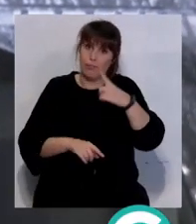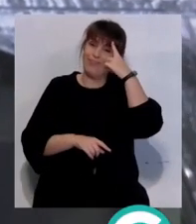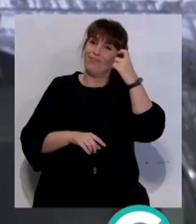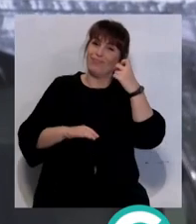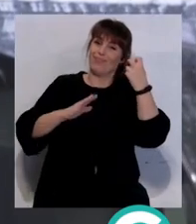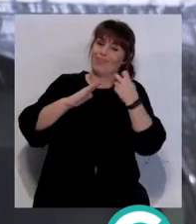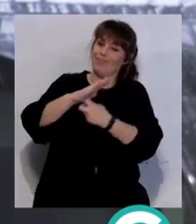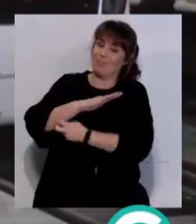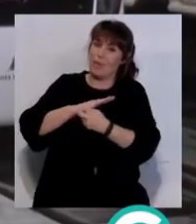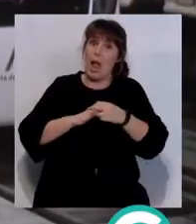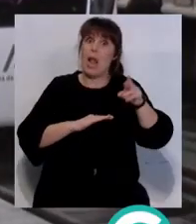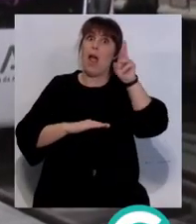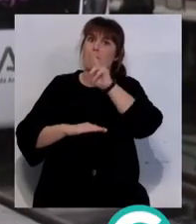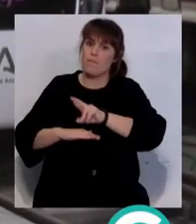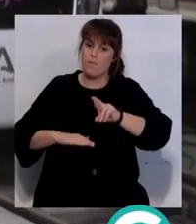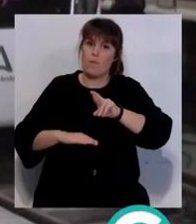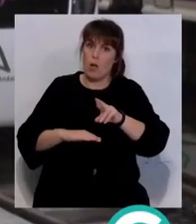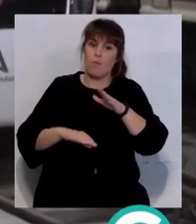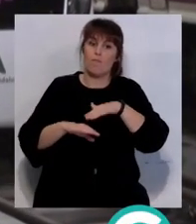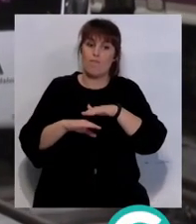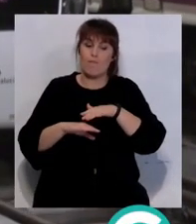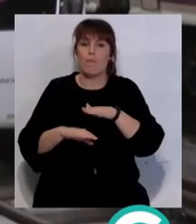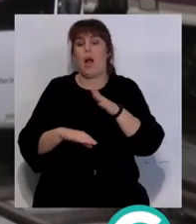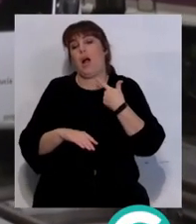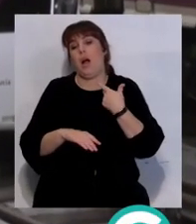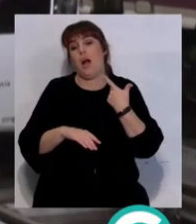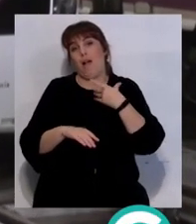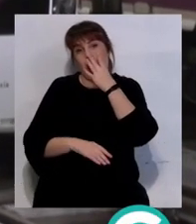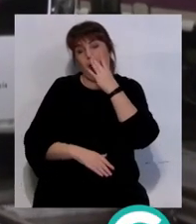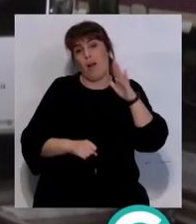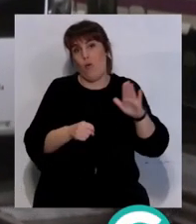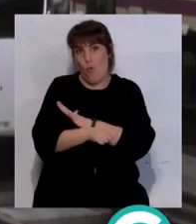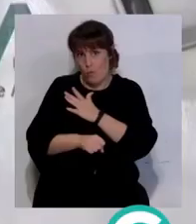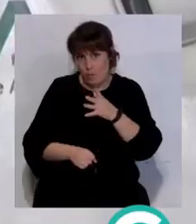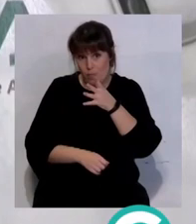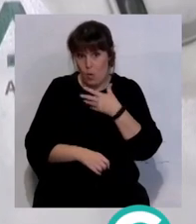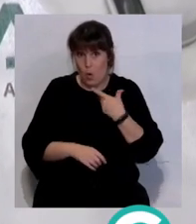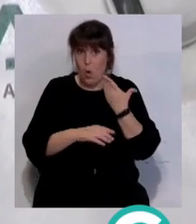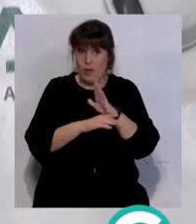se ha reforzado para dar cobertura a la celebración del carnaval, duplicando la oferta habitual